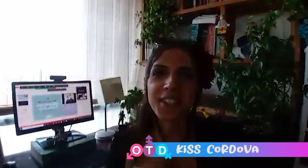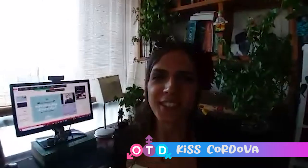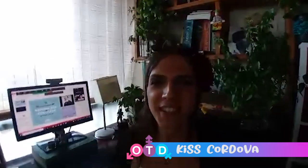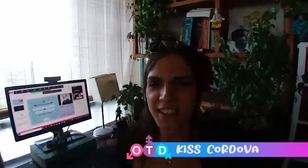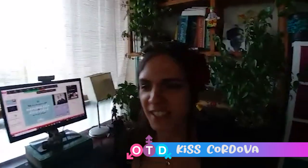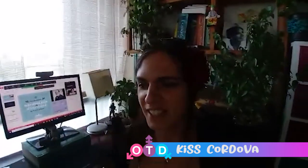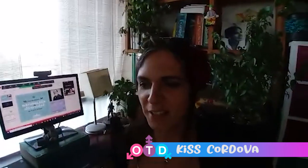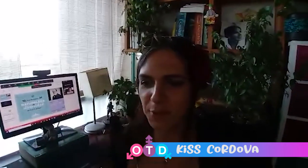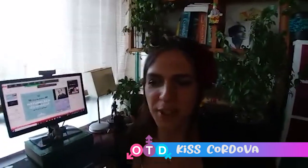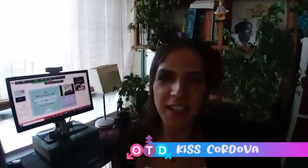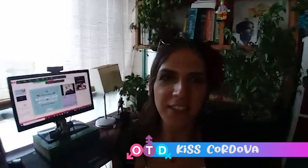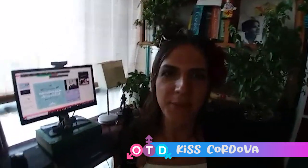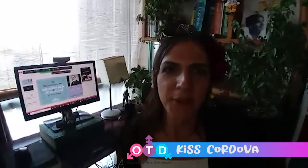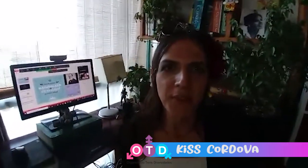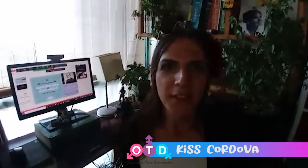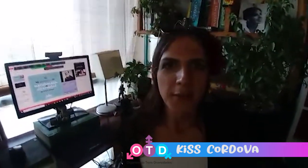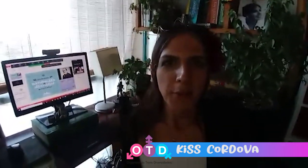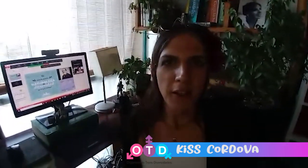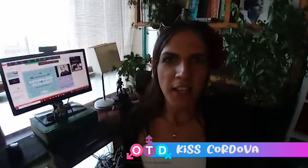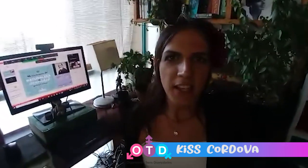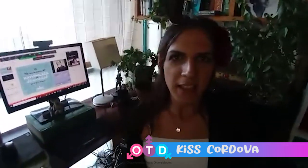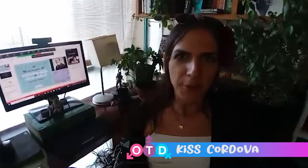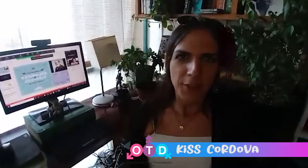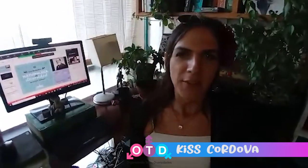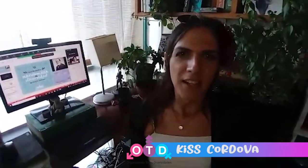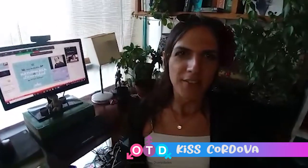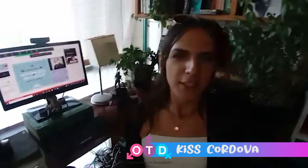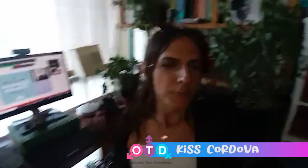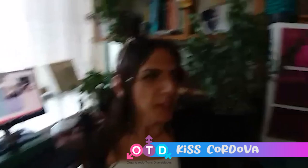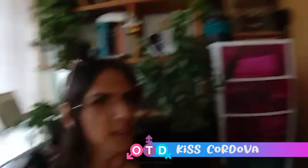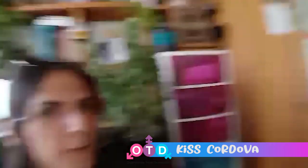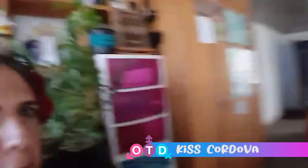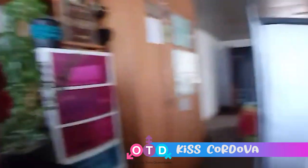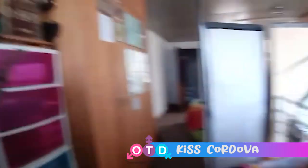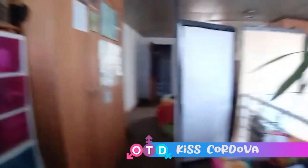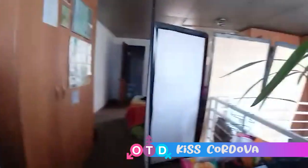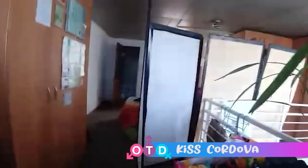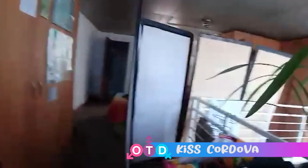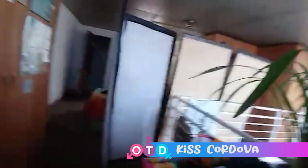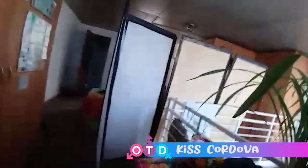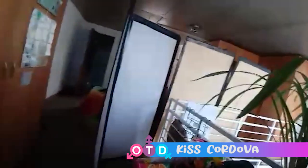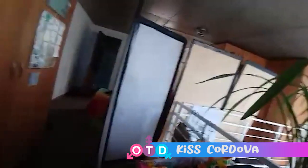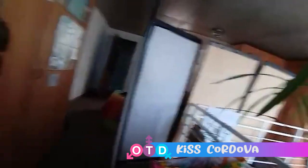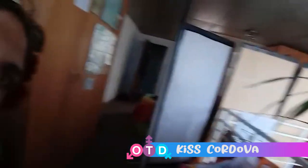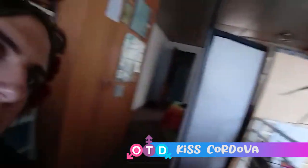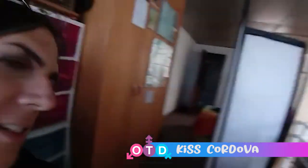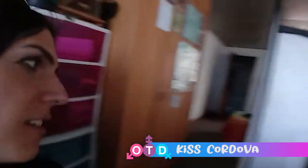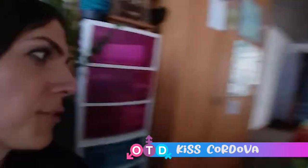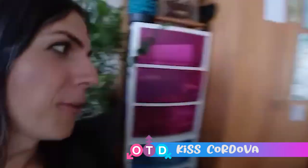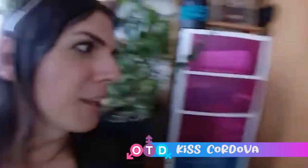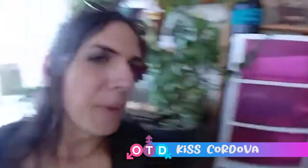requerimiento que tiene el mundo del activismo. Pero desde aquí estamos, igual, siempre aquí con una cosita en el fondo para